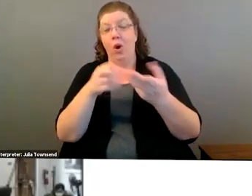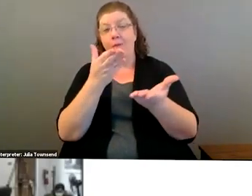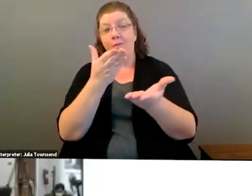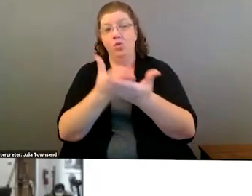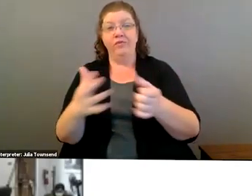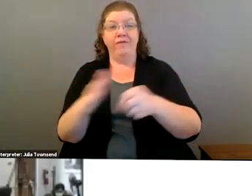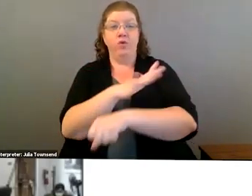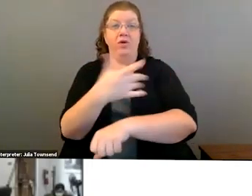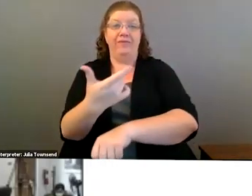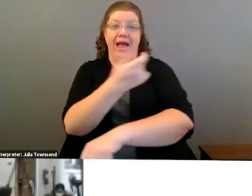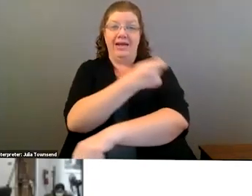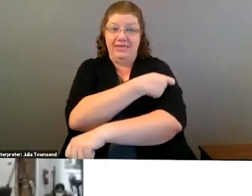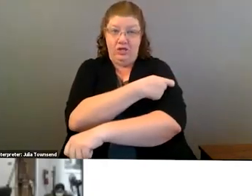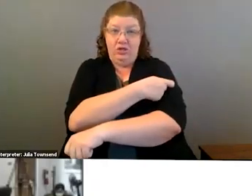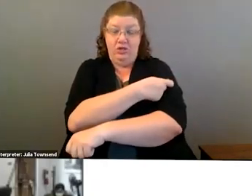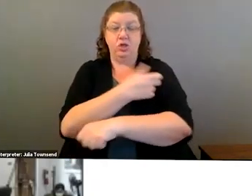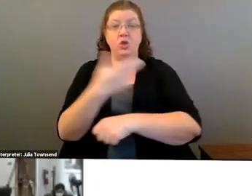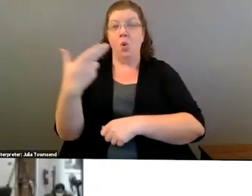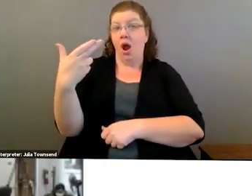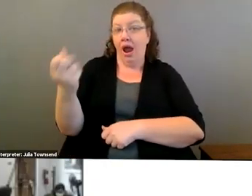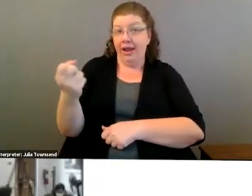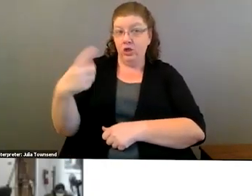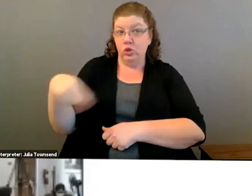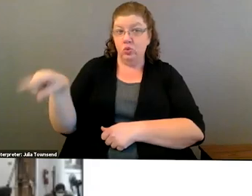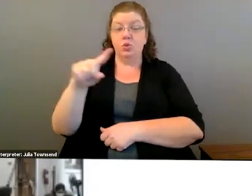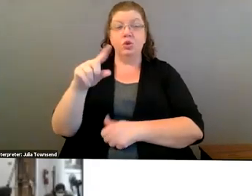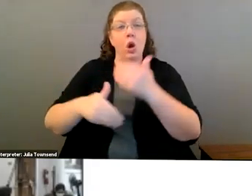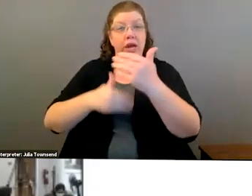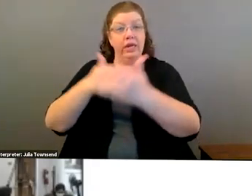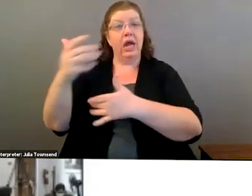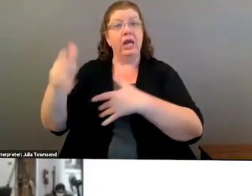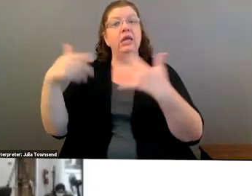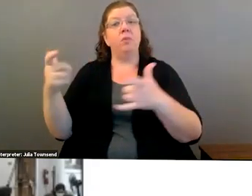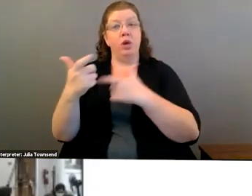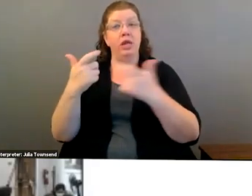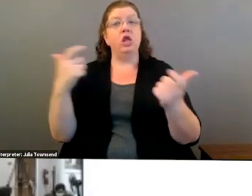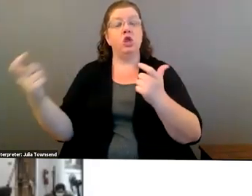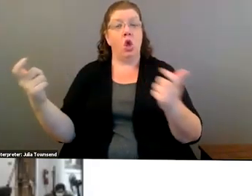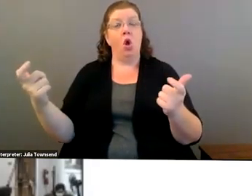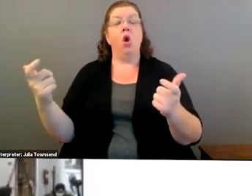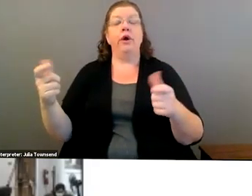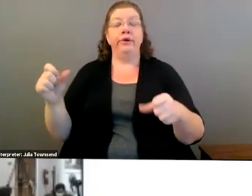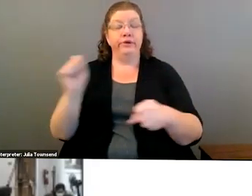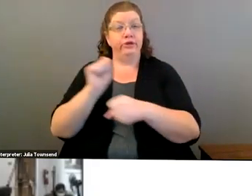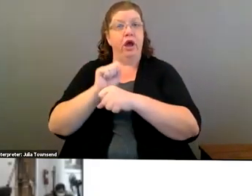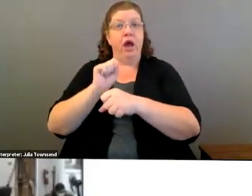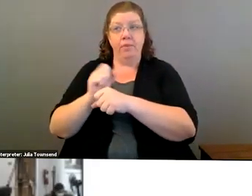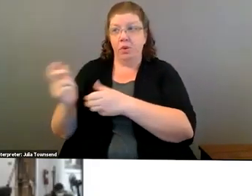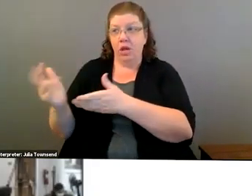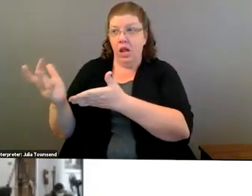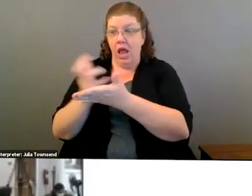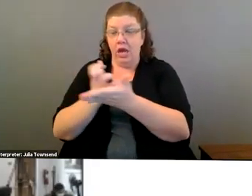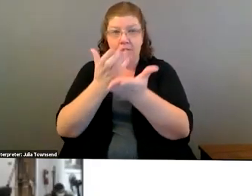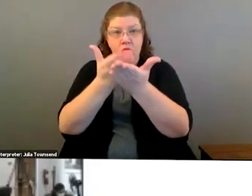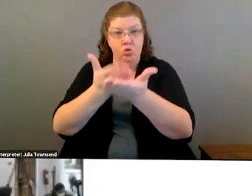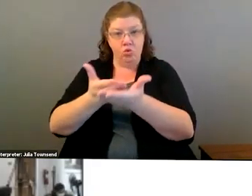prueba de que se hayan vacunado por completo las preparatorias están trabajando fuertemente en